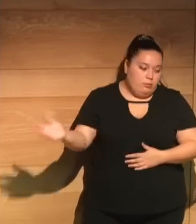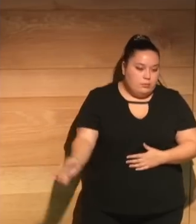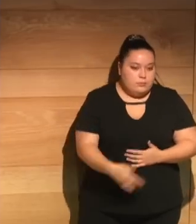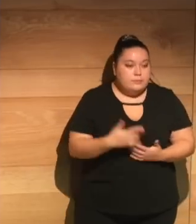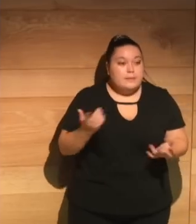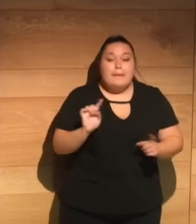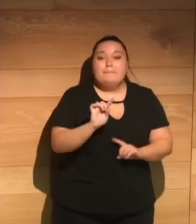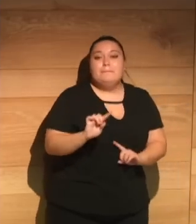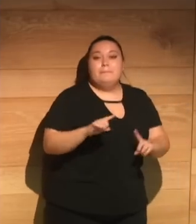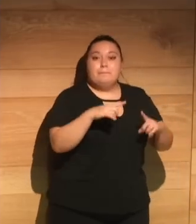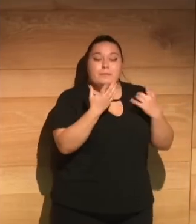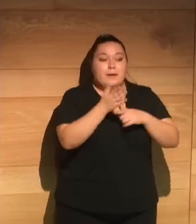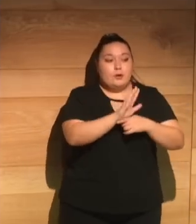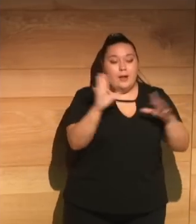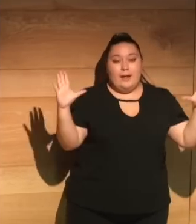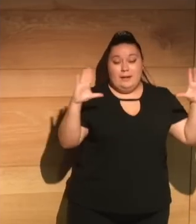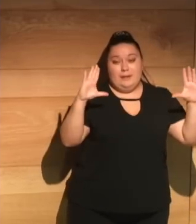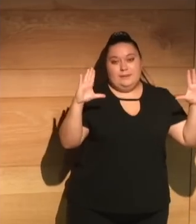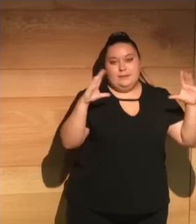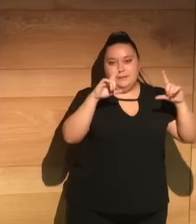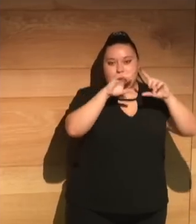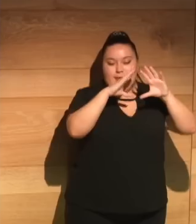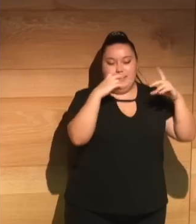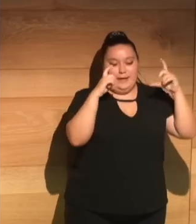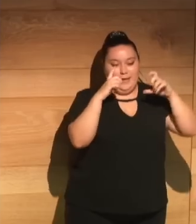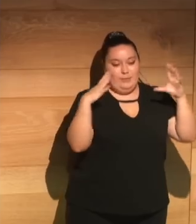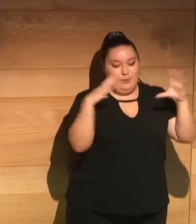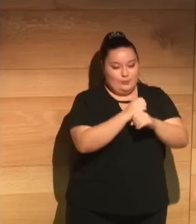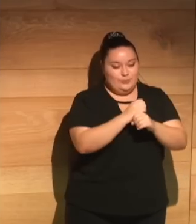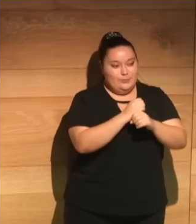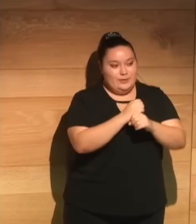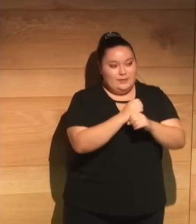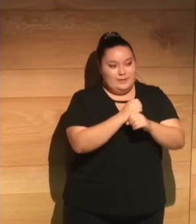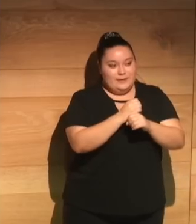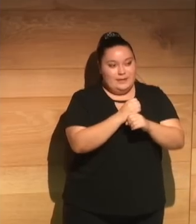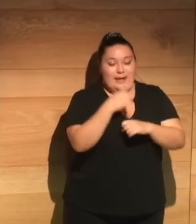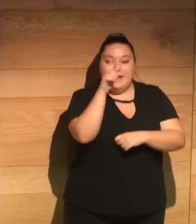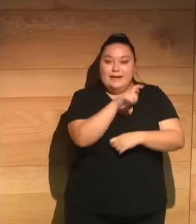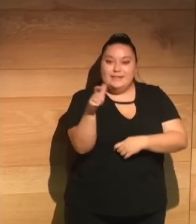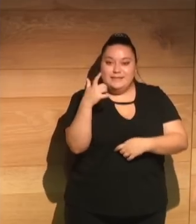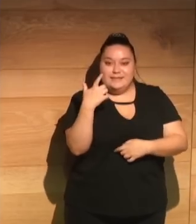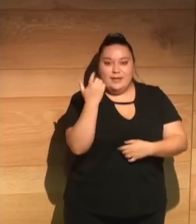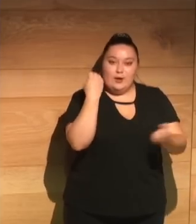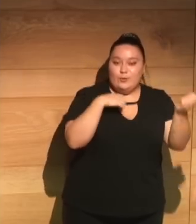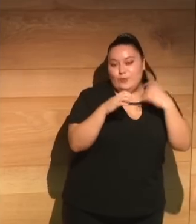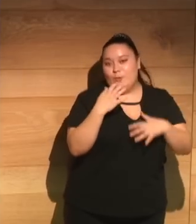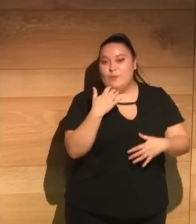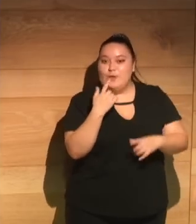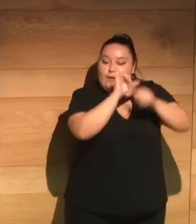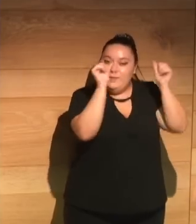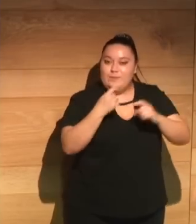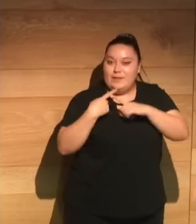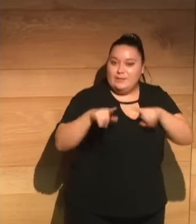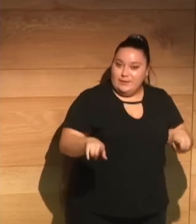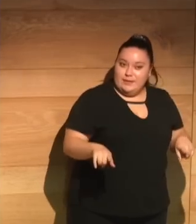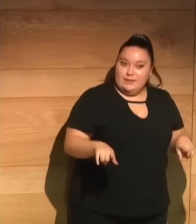primeras representaciones de cámara oscura hablaban de cómo la gente se comportaba de una forma completamente distinta